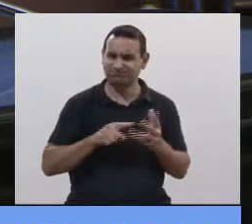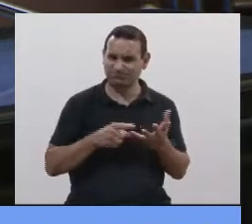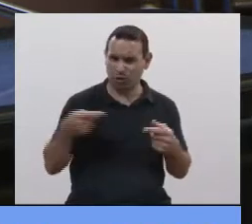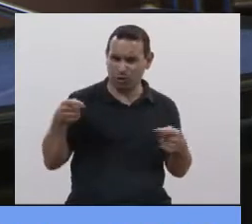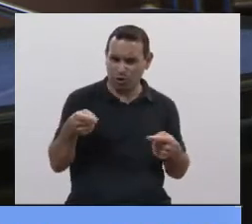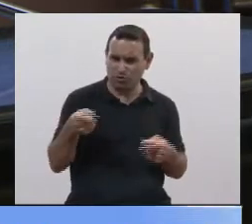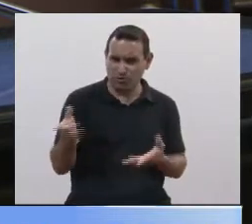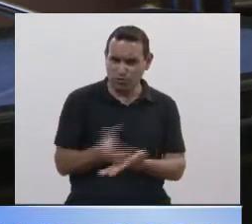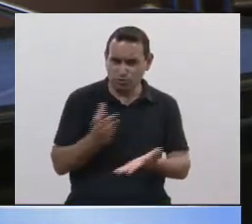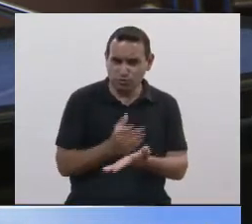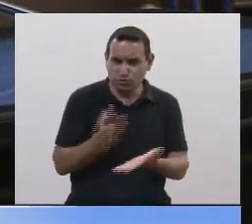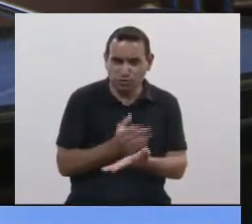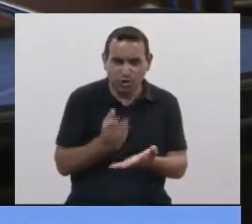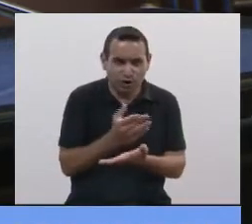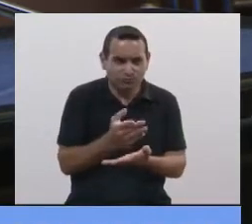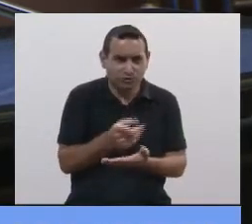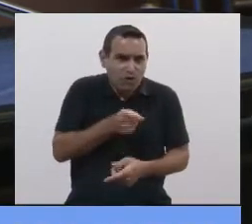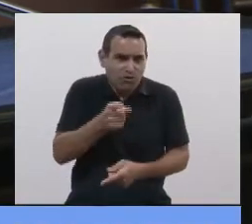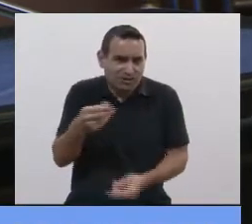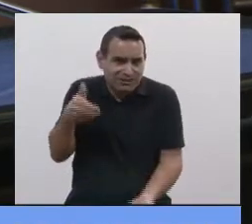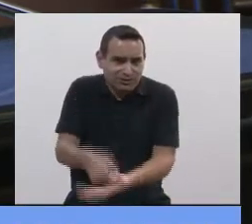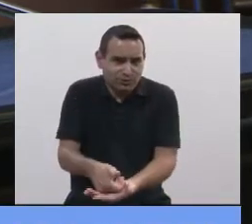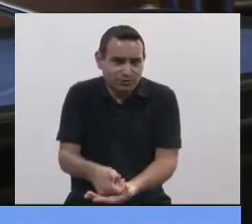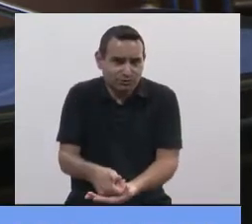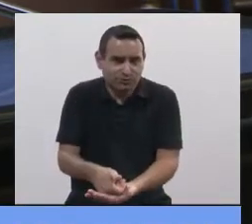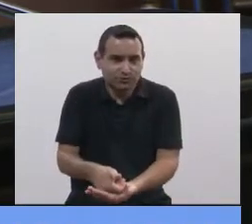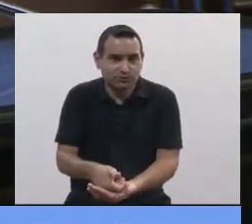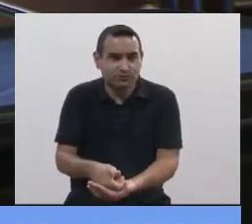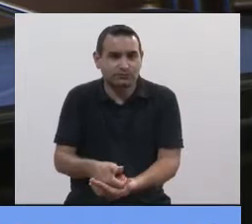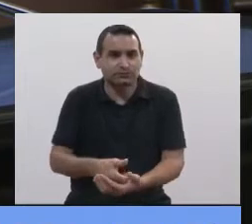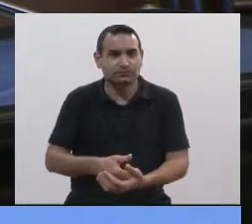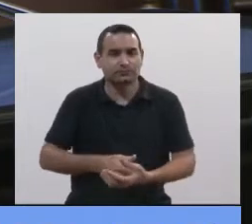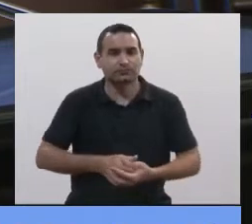antiproductivos y mensaje antiinversión.